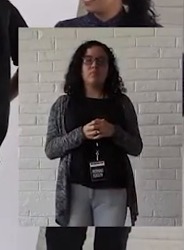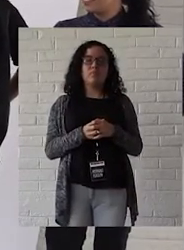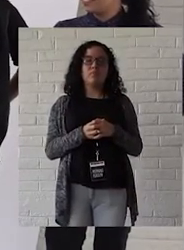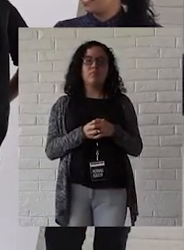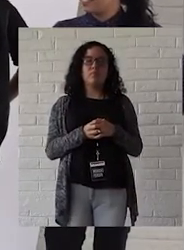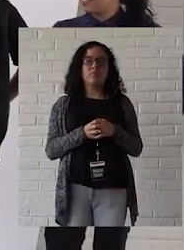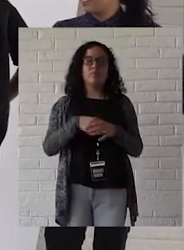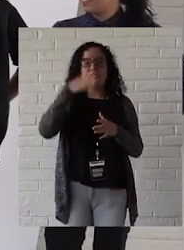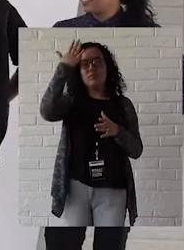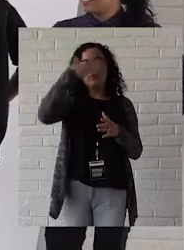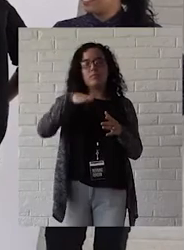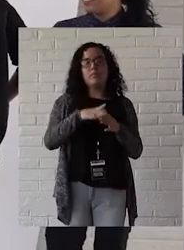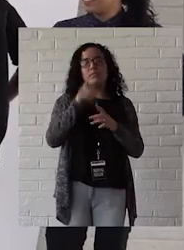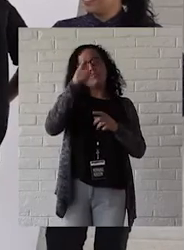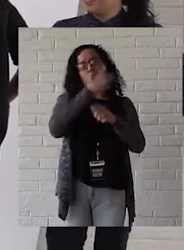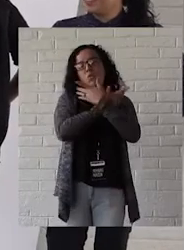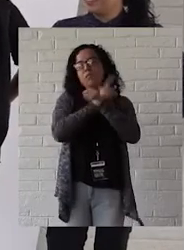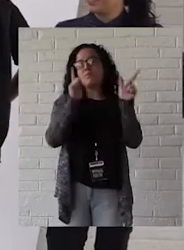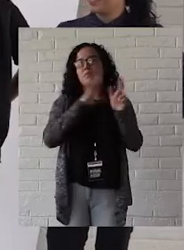Perfecto. Ya sabes, ¿verdad? Eres libre,